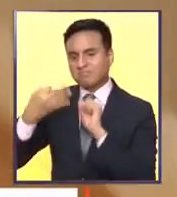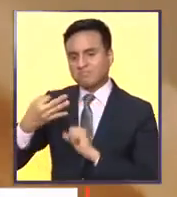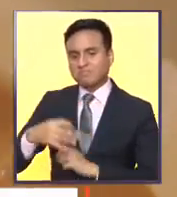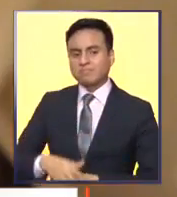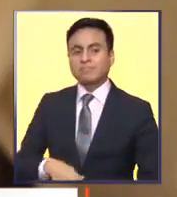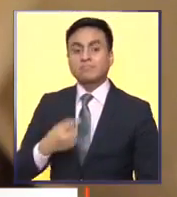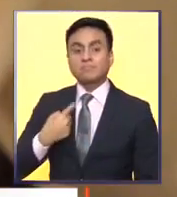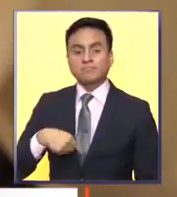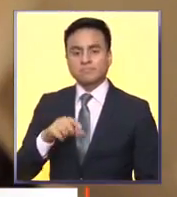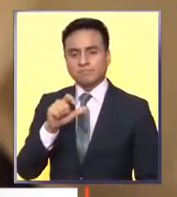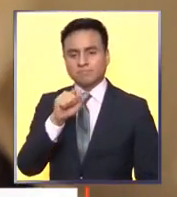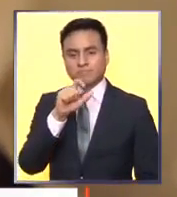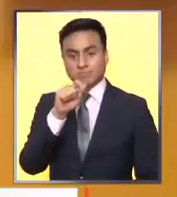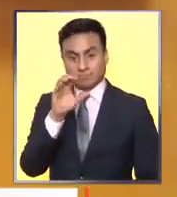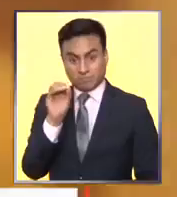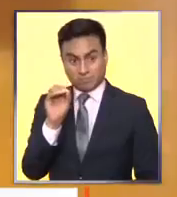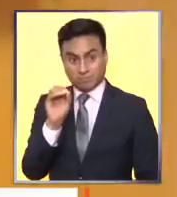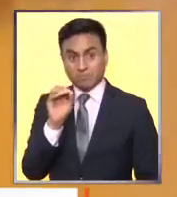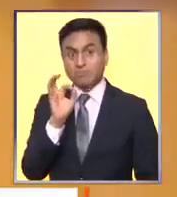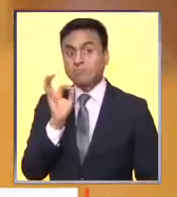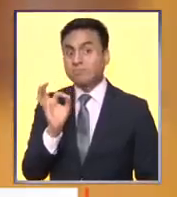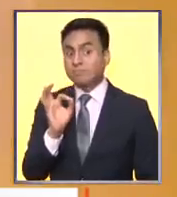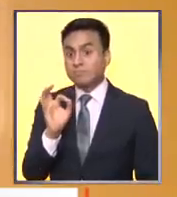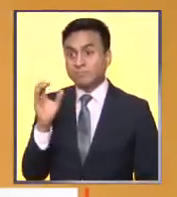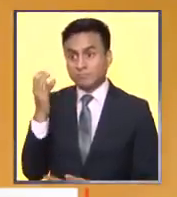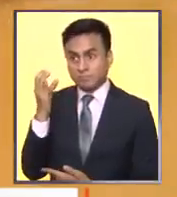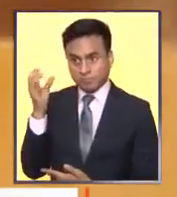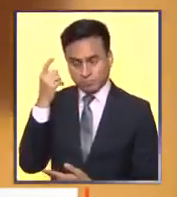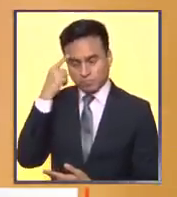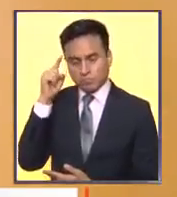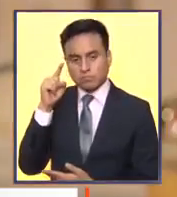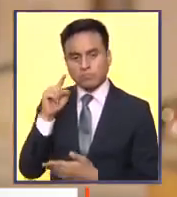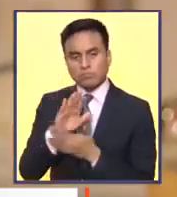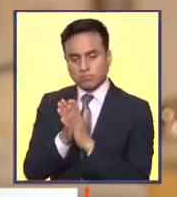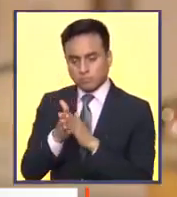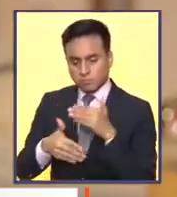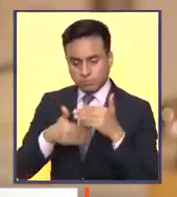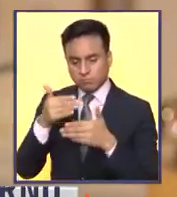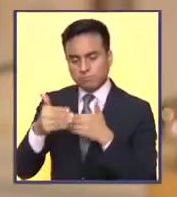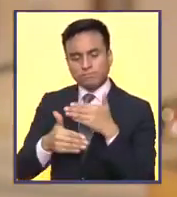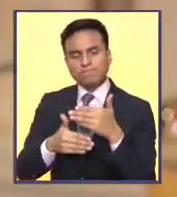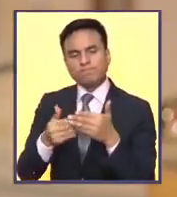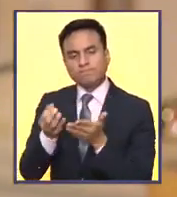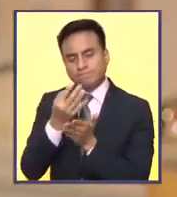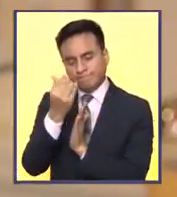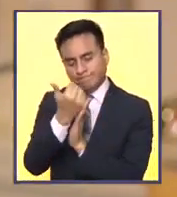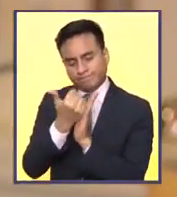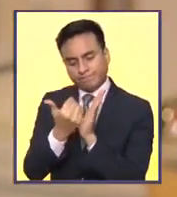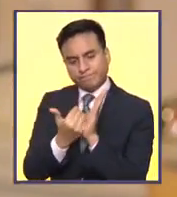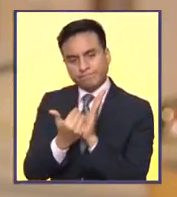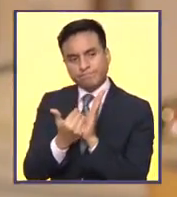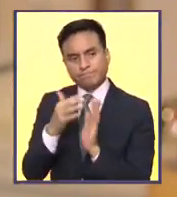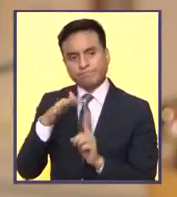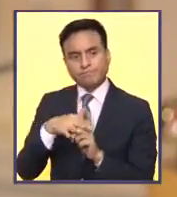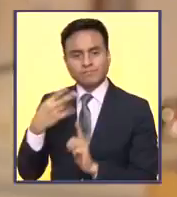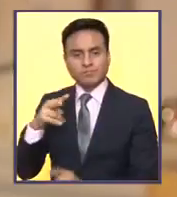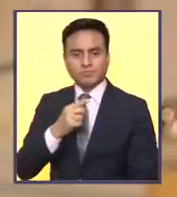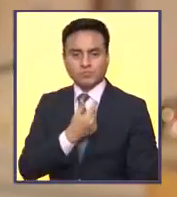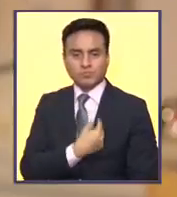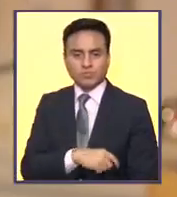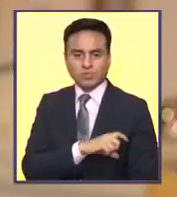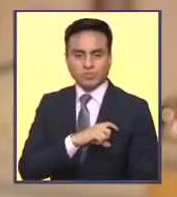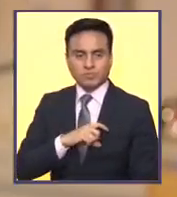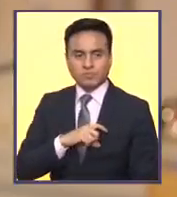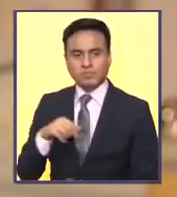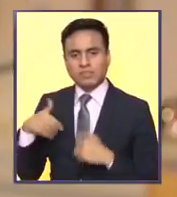tenemos un cacao que, si bien viene directamente desde Colombia, todo el proceso, las recetas, todo es originalmente suizo. Entonces, claro,